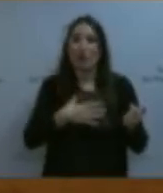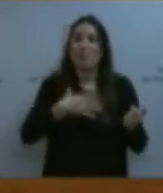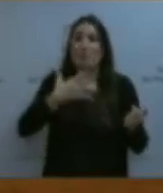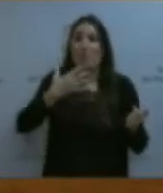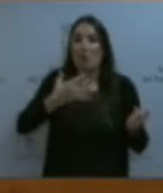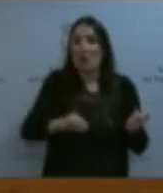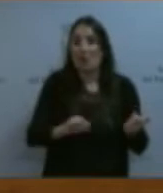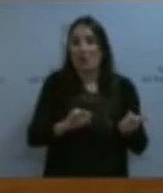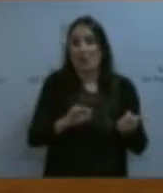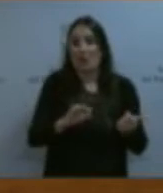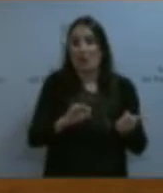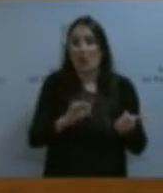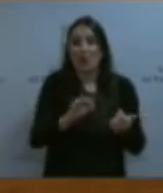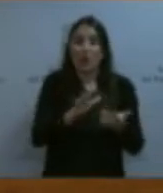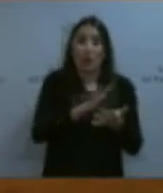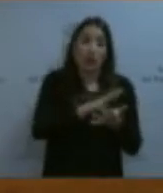suplirse o que podría